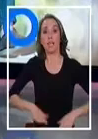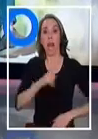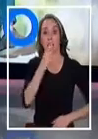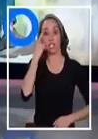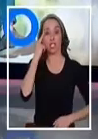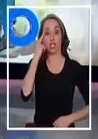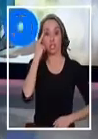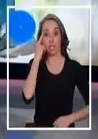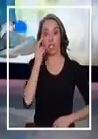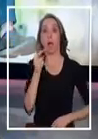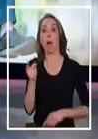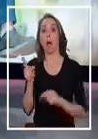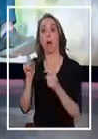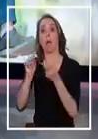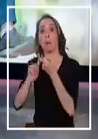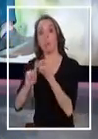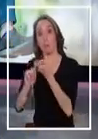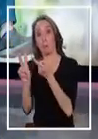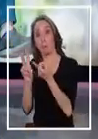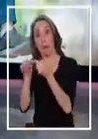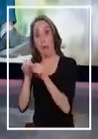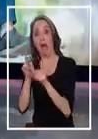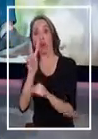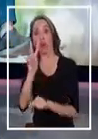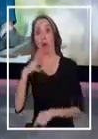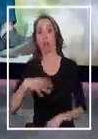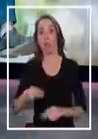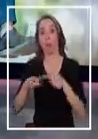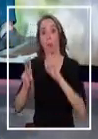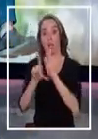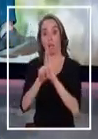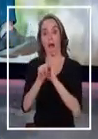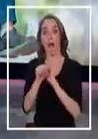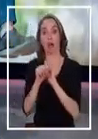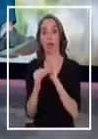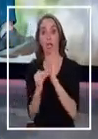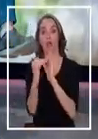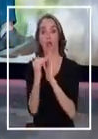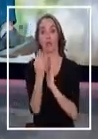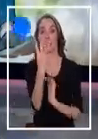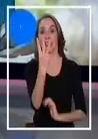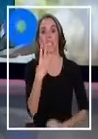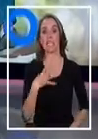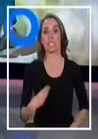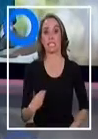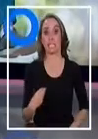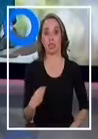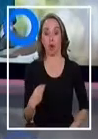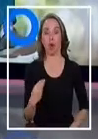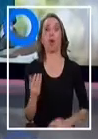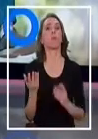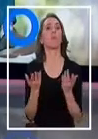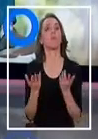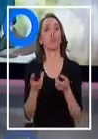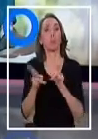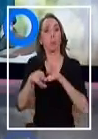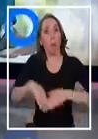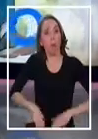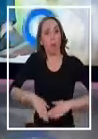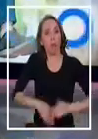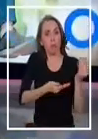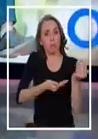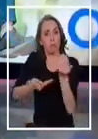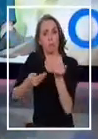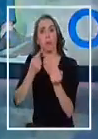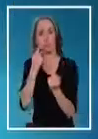tener 2 hijos a las parejas. Bueno, ahora en una decisión que también es considerada histórica, este número sube a 3 hijos. ¿A qué se debe esta decisión? Lo vemos en la siguiente